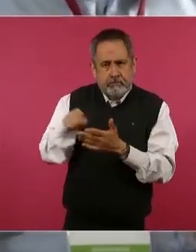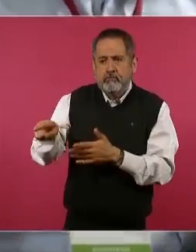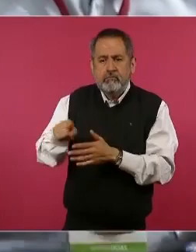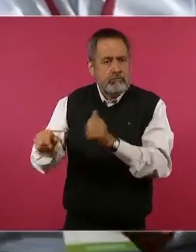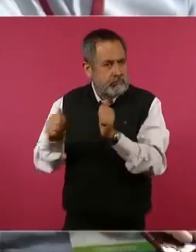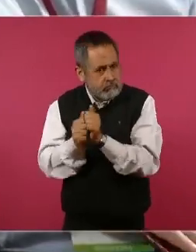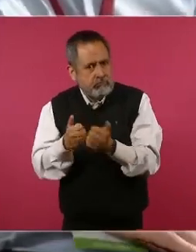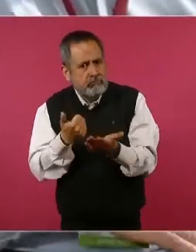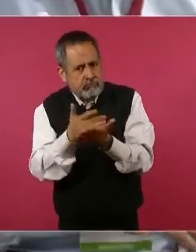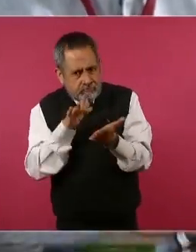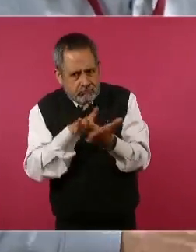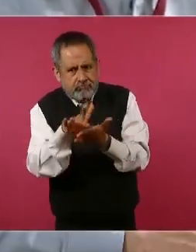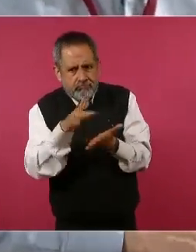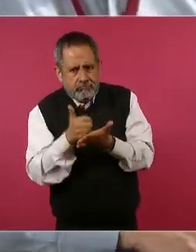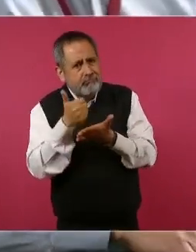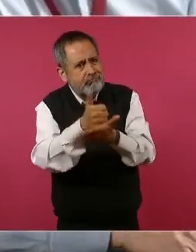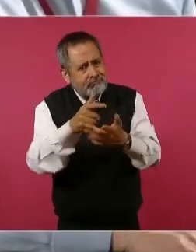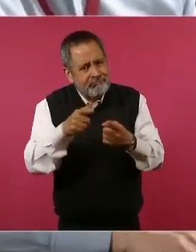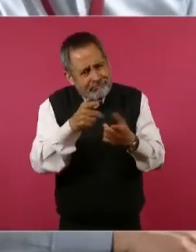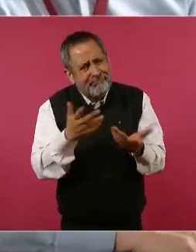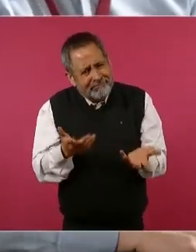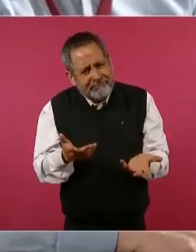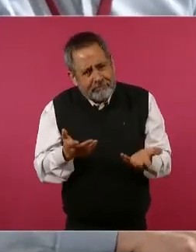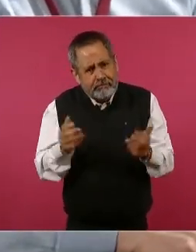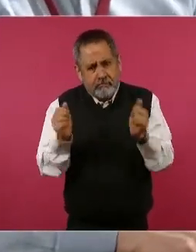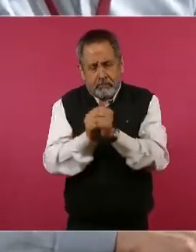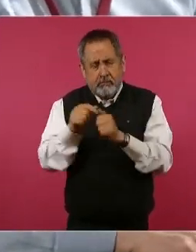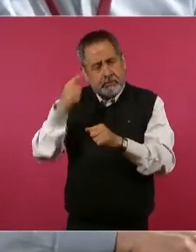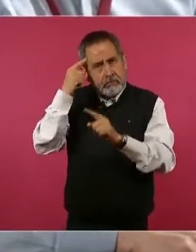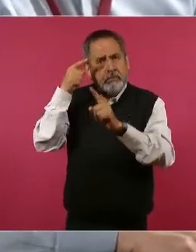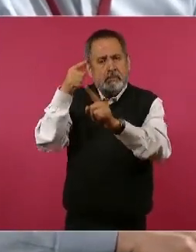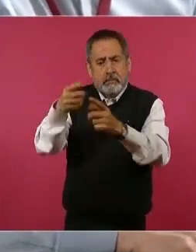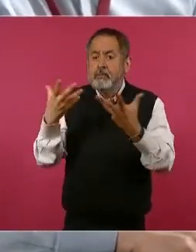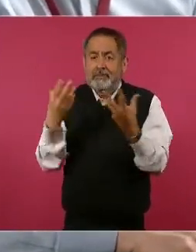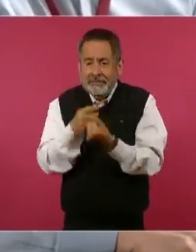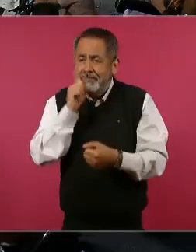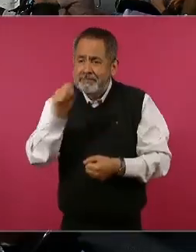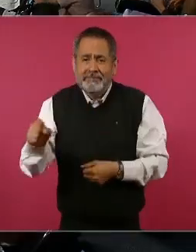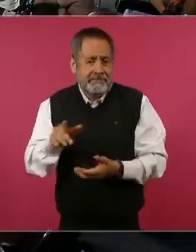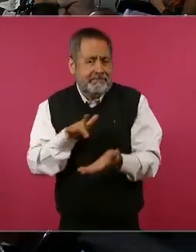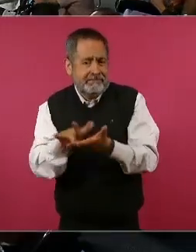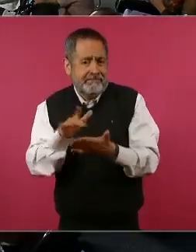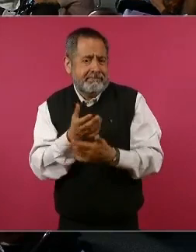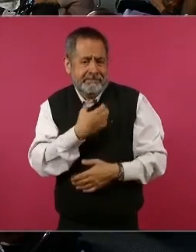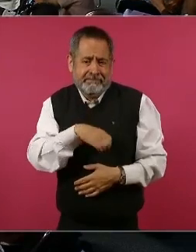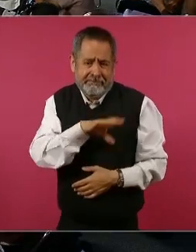usted, está con su gobierno y está con la nueva presidenta también.